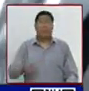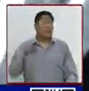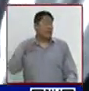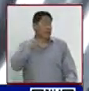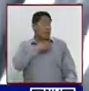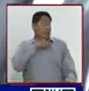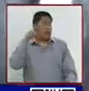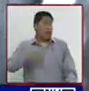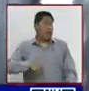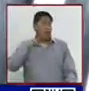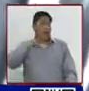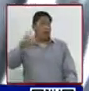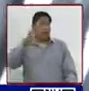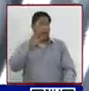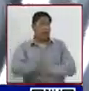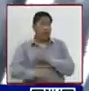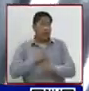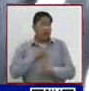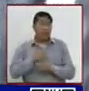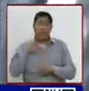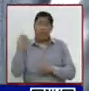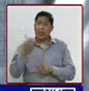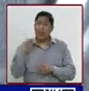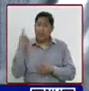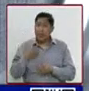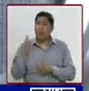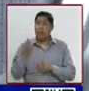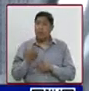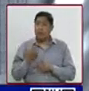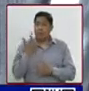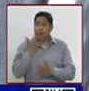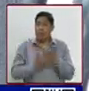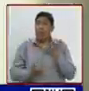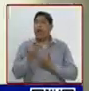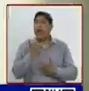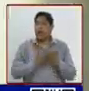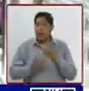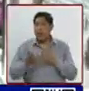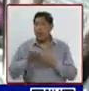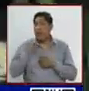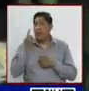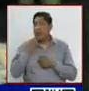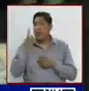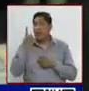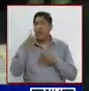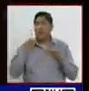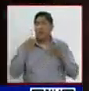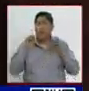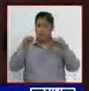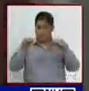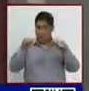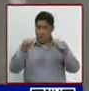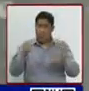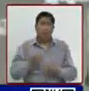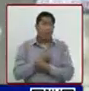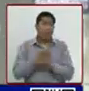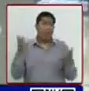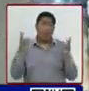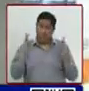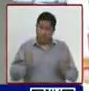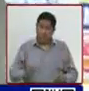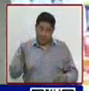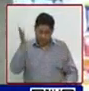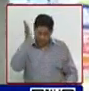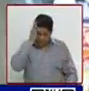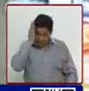Nosotros venimos aquí más de 25 años. Siempre ha habido la estafa de que les dicen que es una tienda. Y varias personas aquí